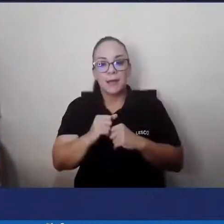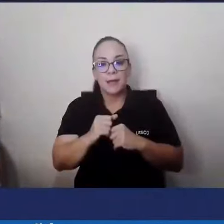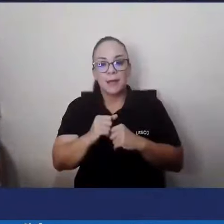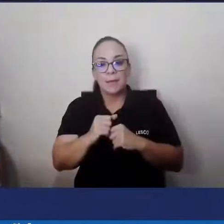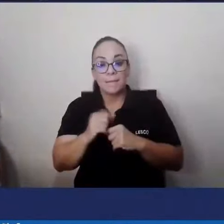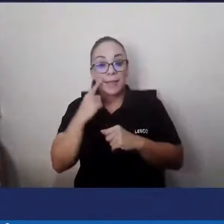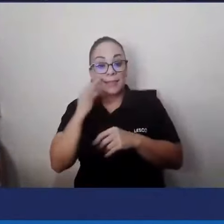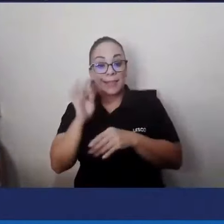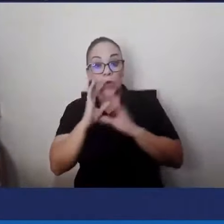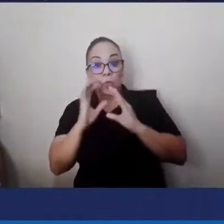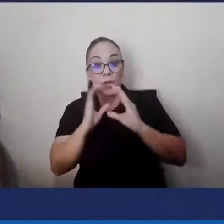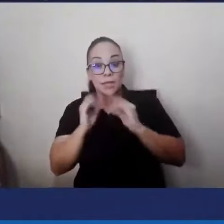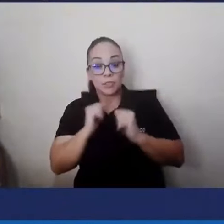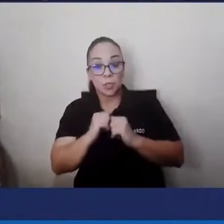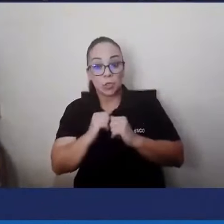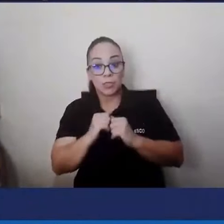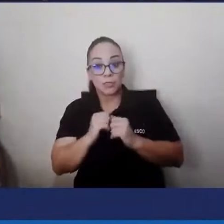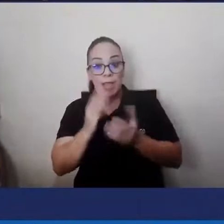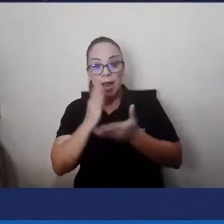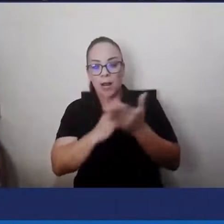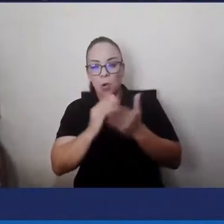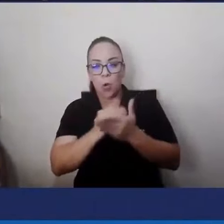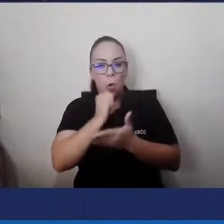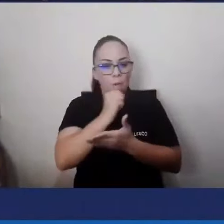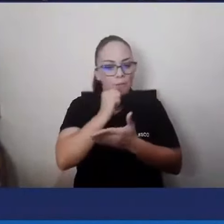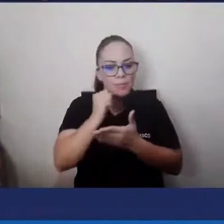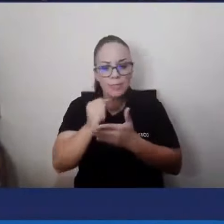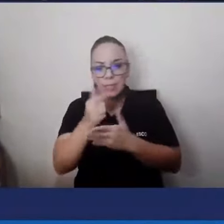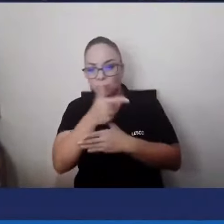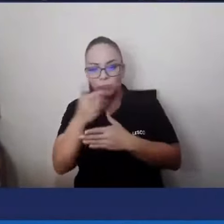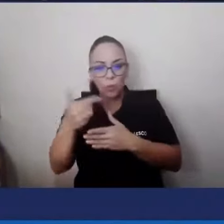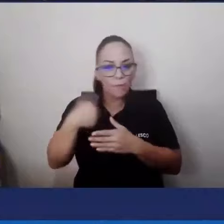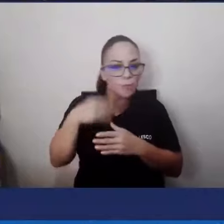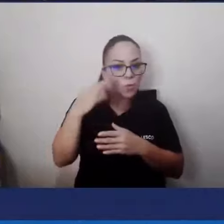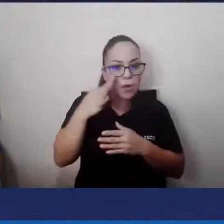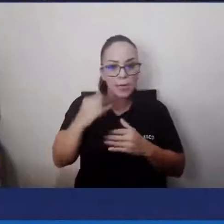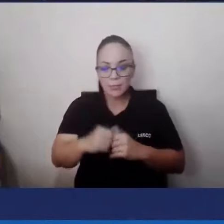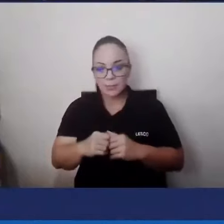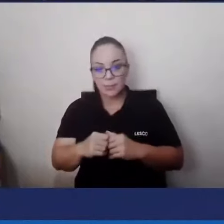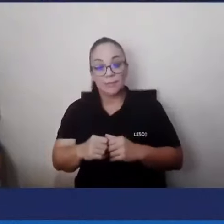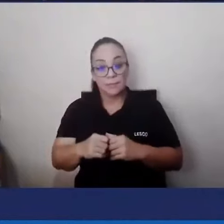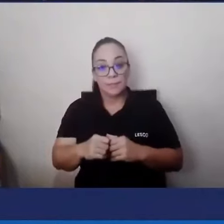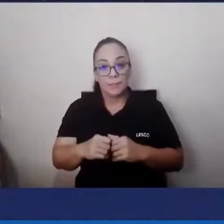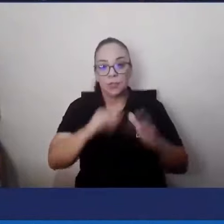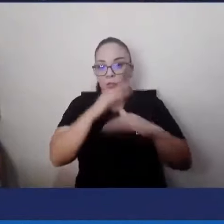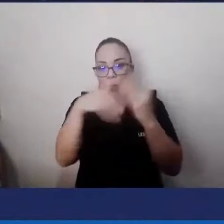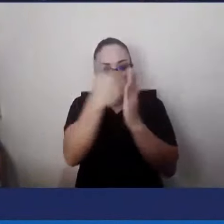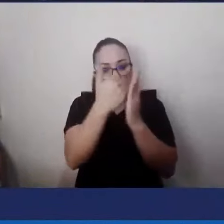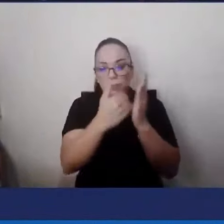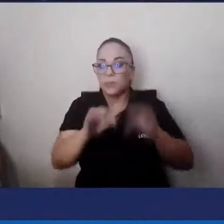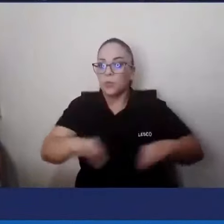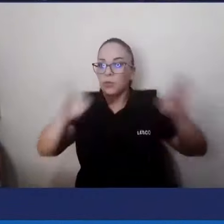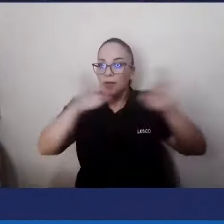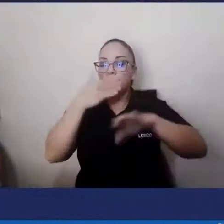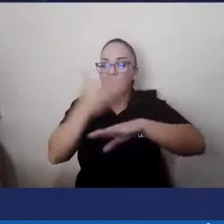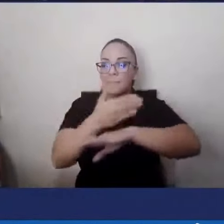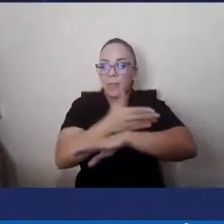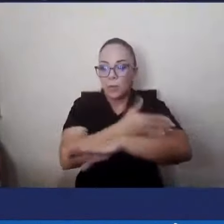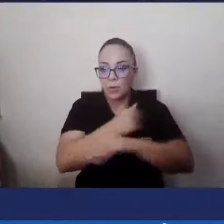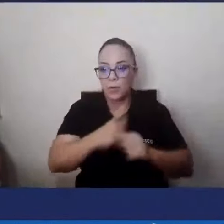de homicidios de hombres y mujeres. Todas medidas importantes para mejorar